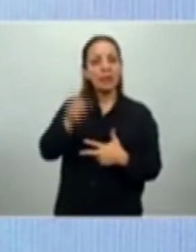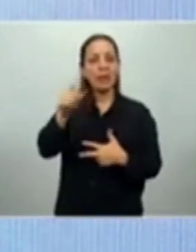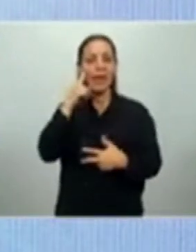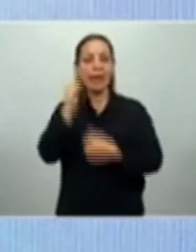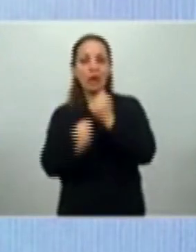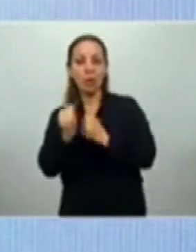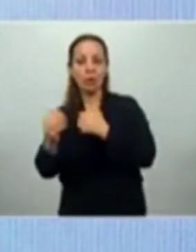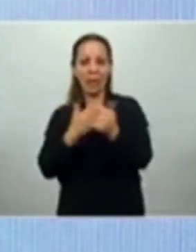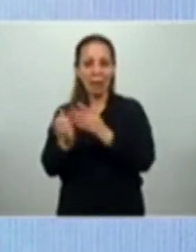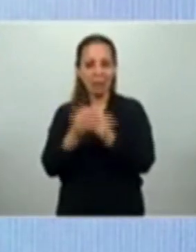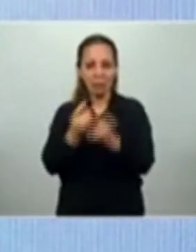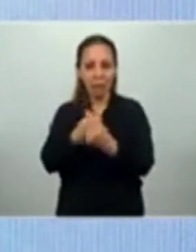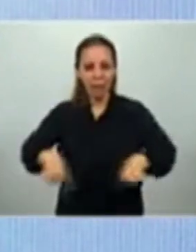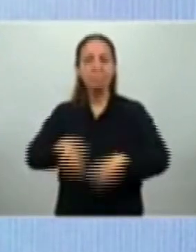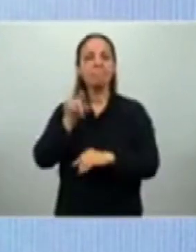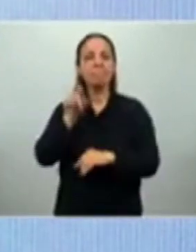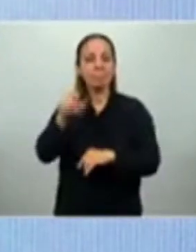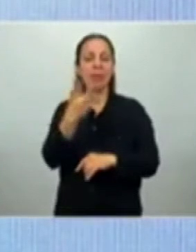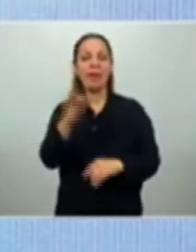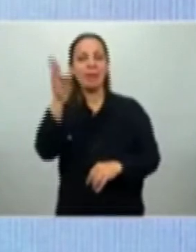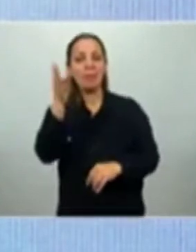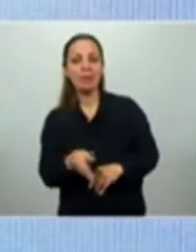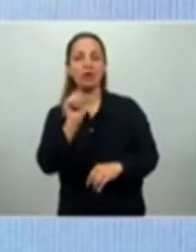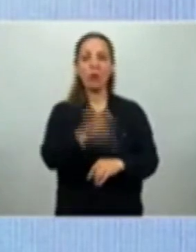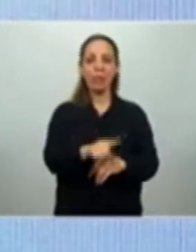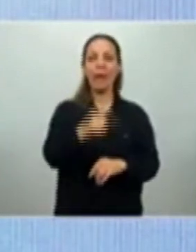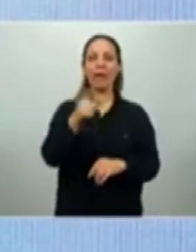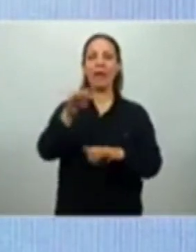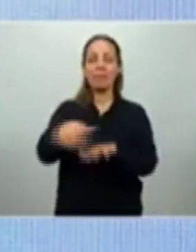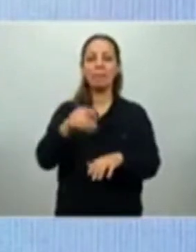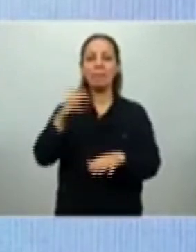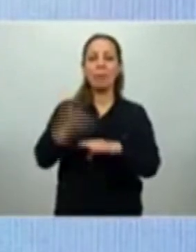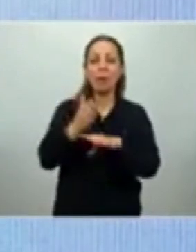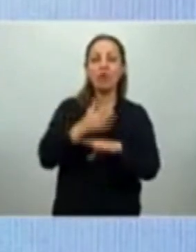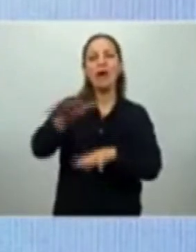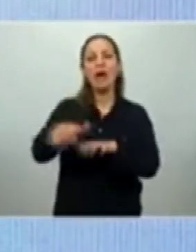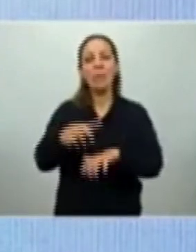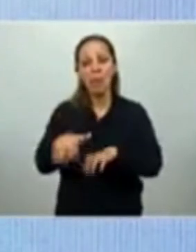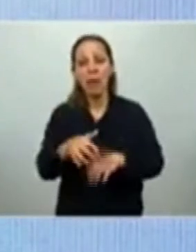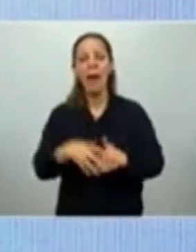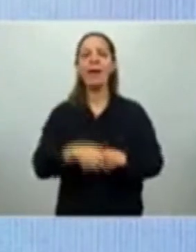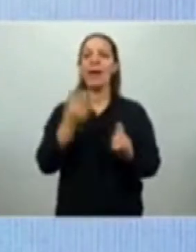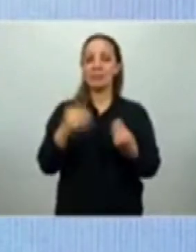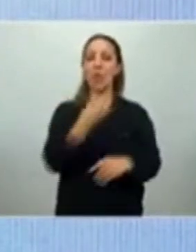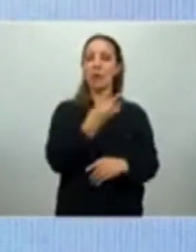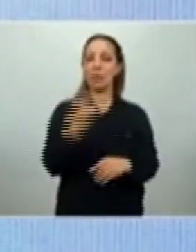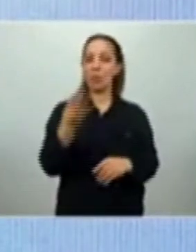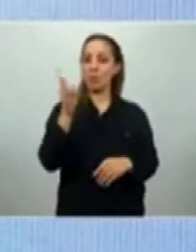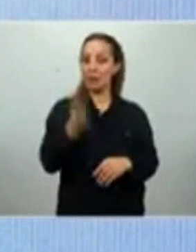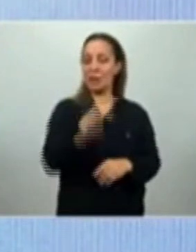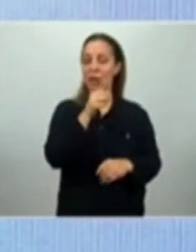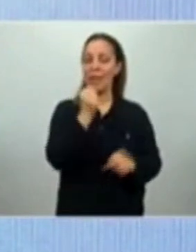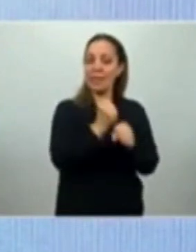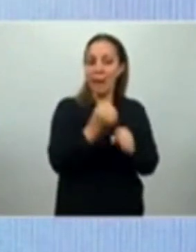industria manufacturera, casi el 40% de la producción agropecuaria. Tenemos acá el 44% del